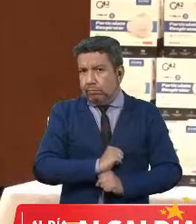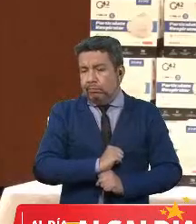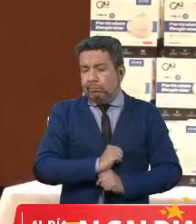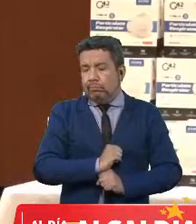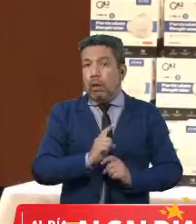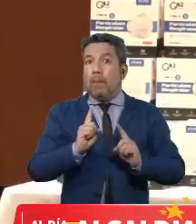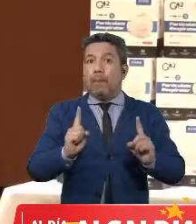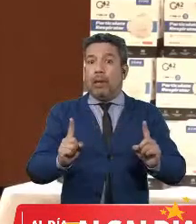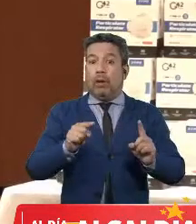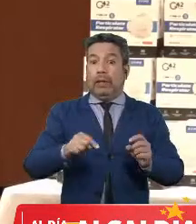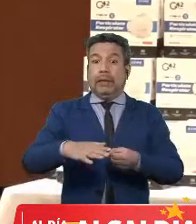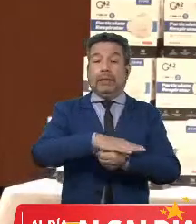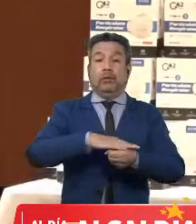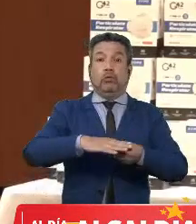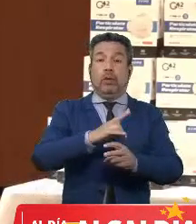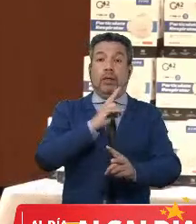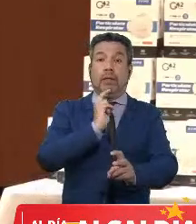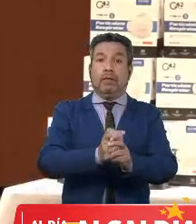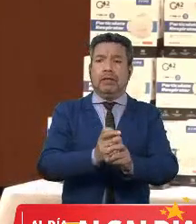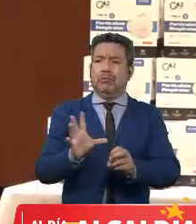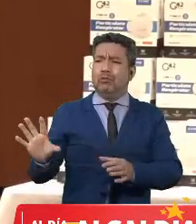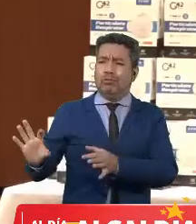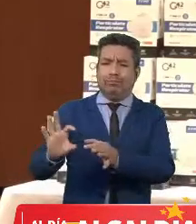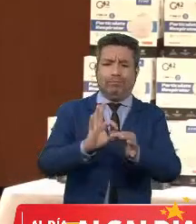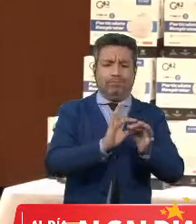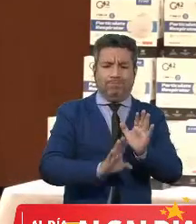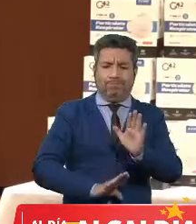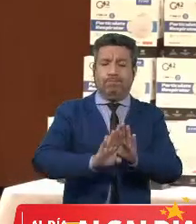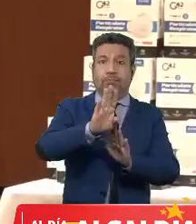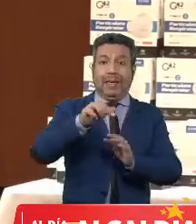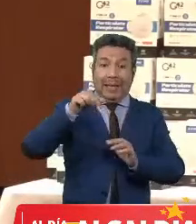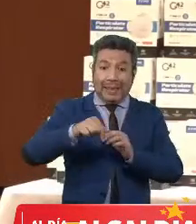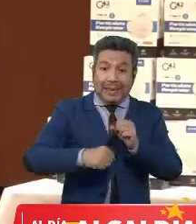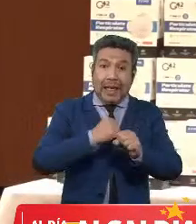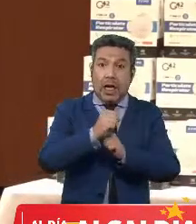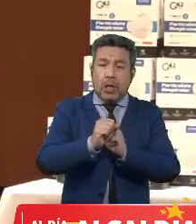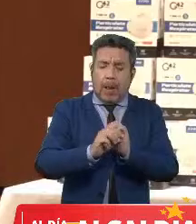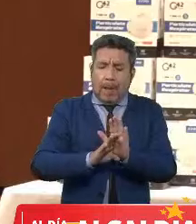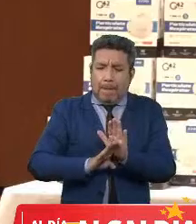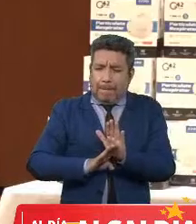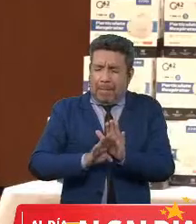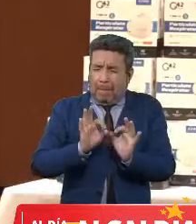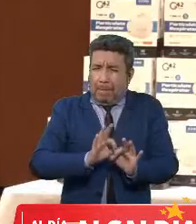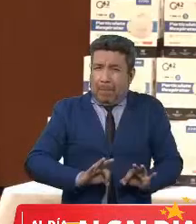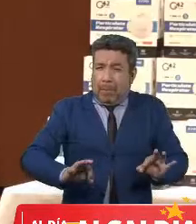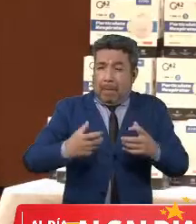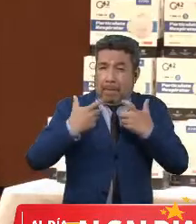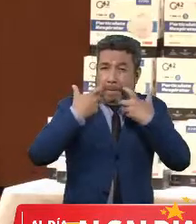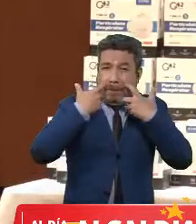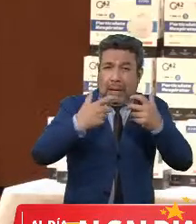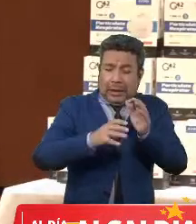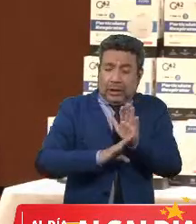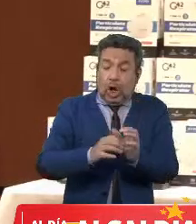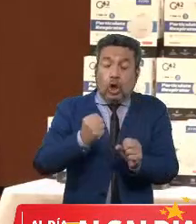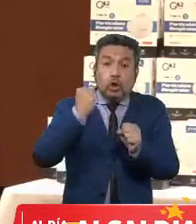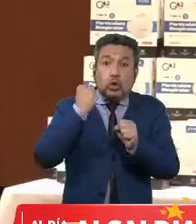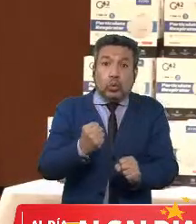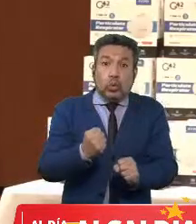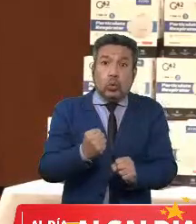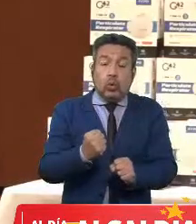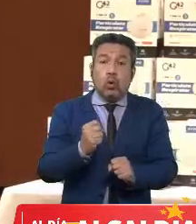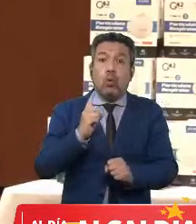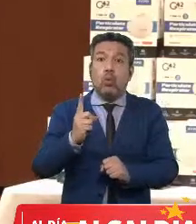Pero de esta situación difícil vamos a salir adelante, y este es el año crítico para salir adelante. Este es el año más duro porque vamos a padecer